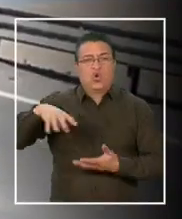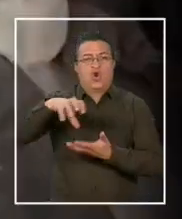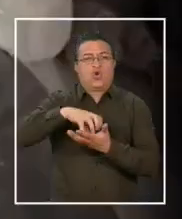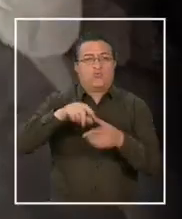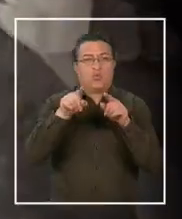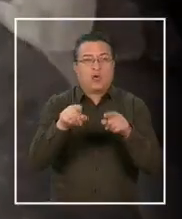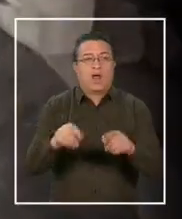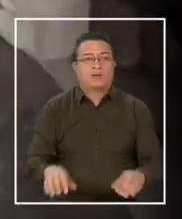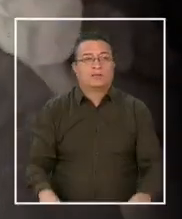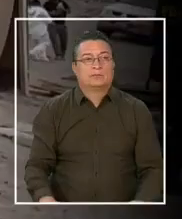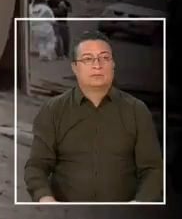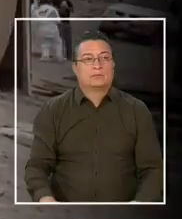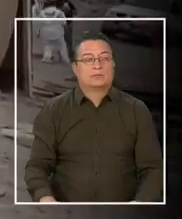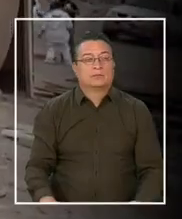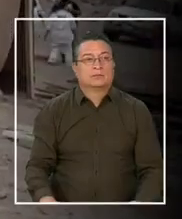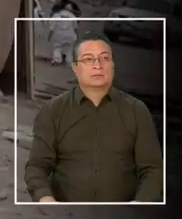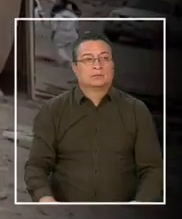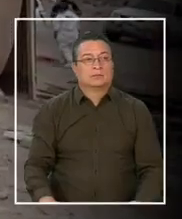comuna.